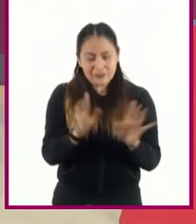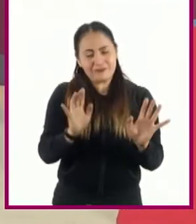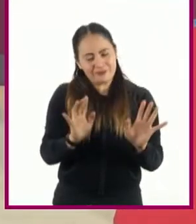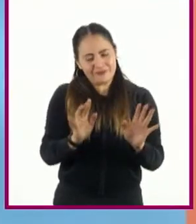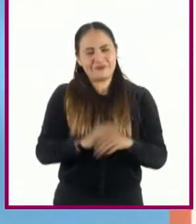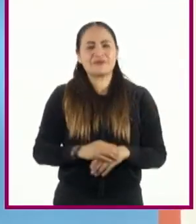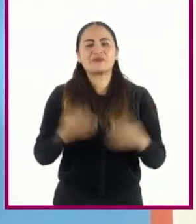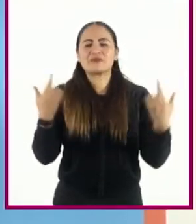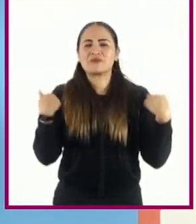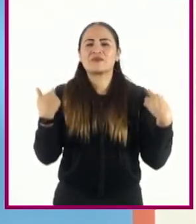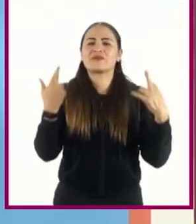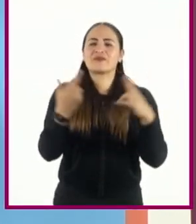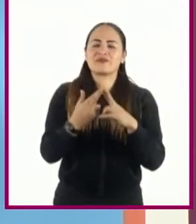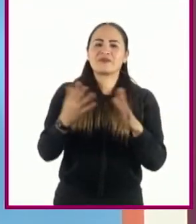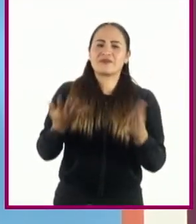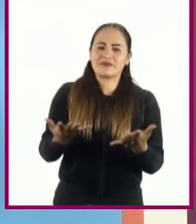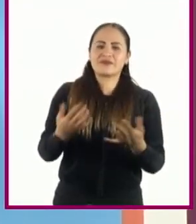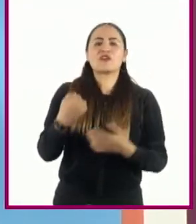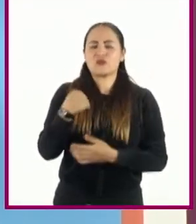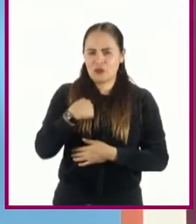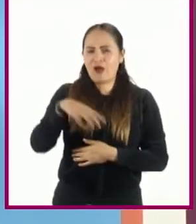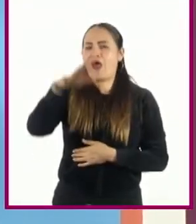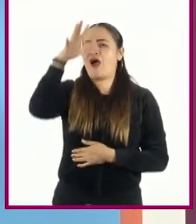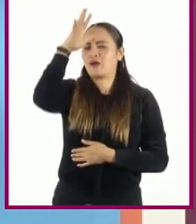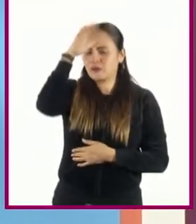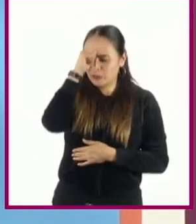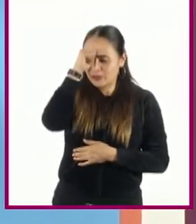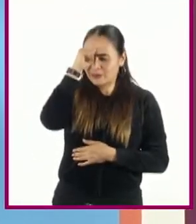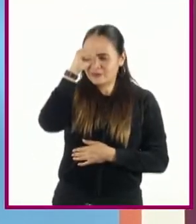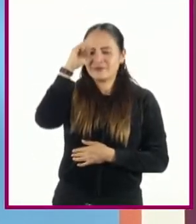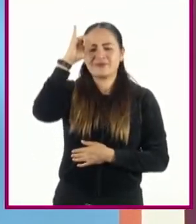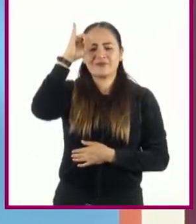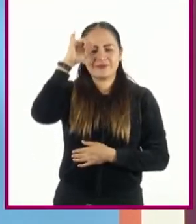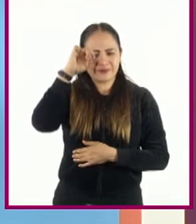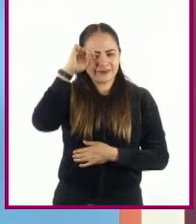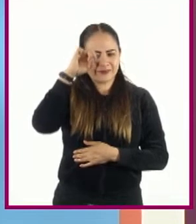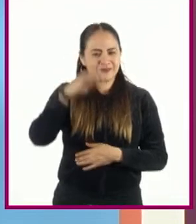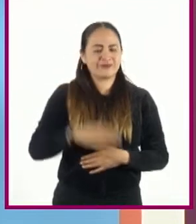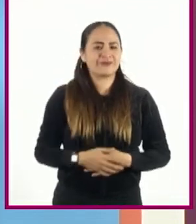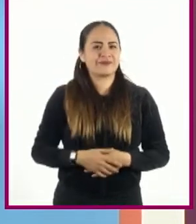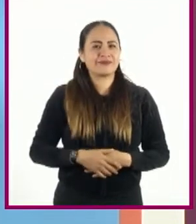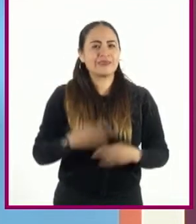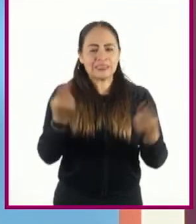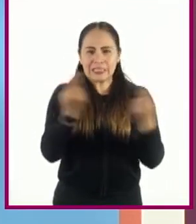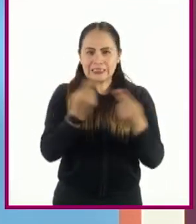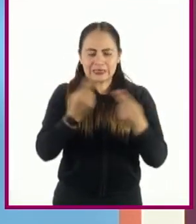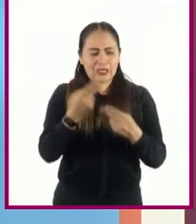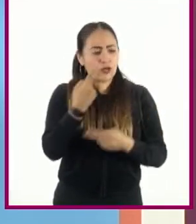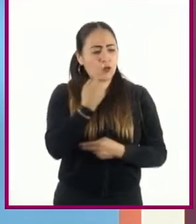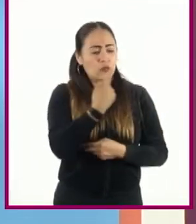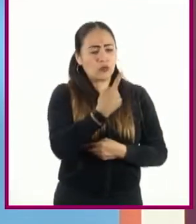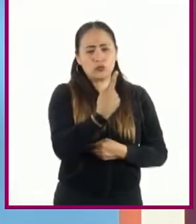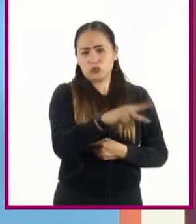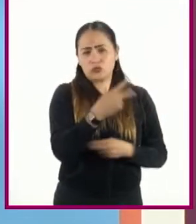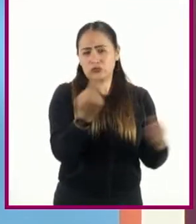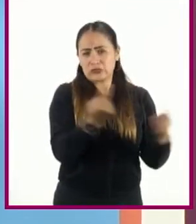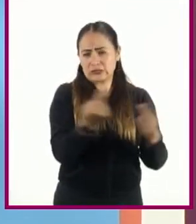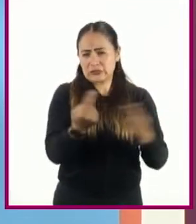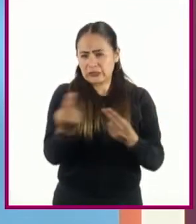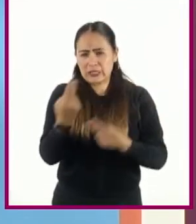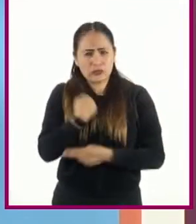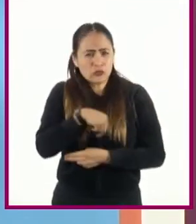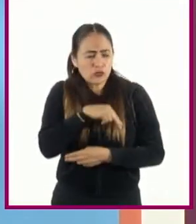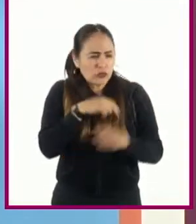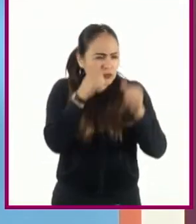Profesor, definitivamente coincido. Me parece entonces que se trata de estar atentos a las necesidades de las y los